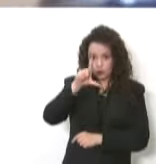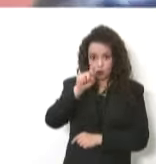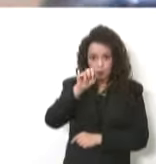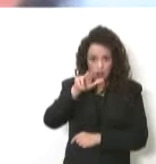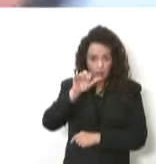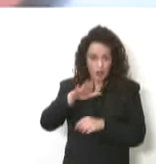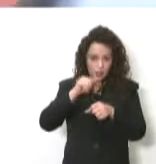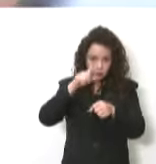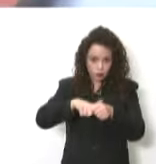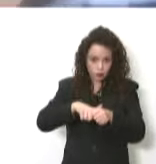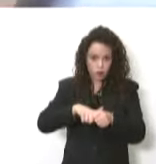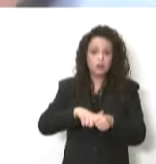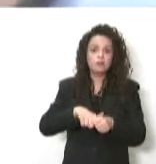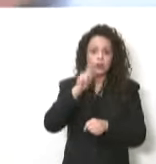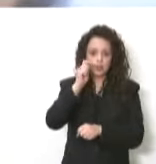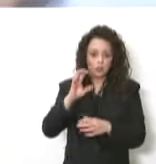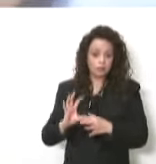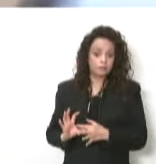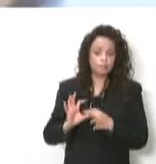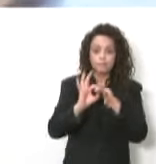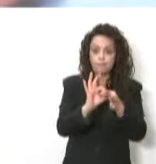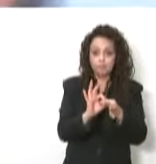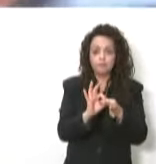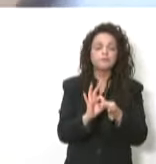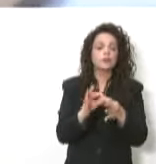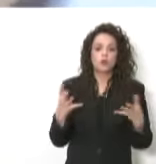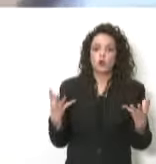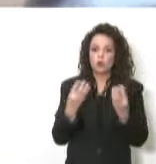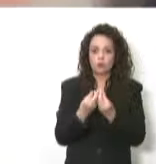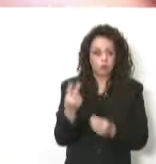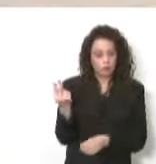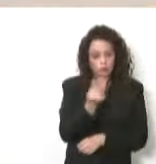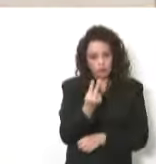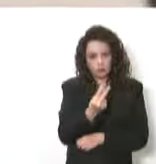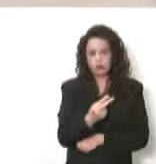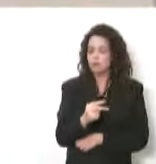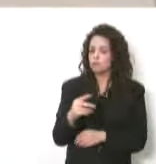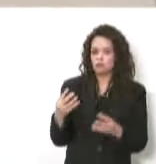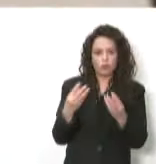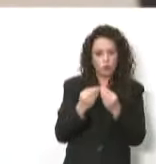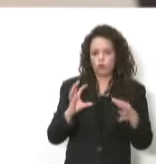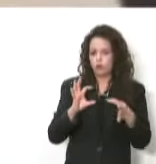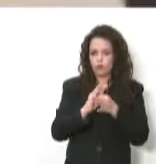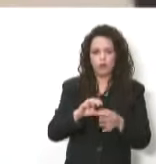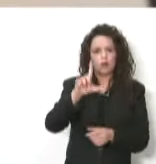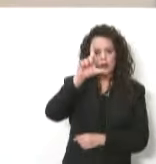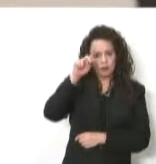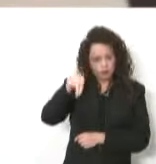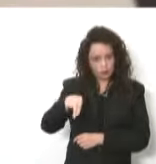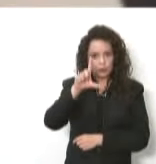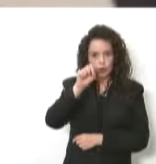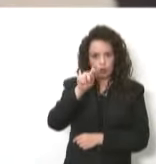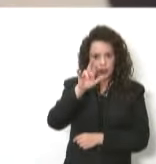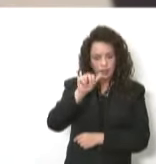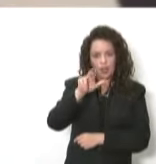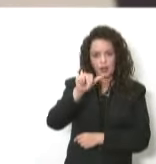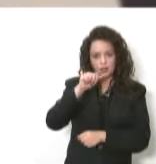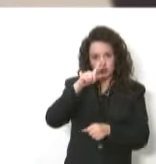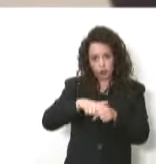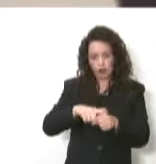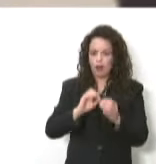llama Lotería Nacional, no para la Asistencia Pública, Lotería Nacional. En ese sentido, serían,